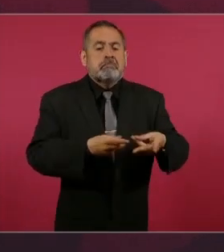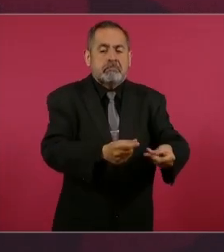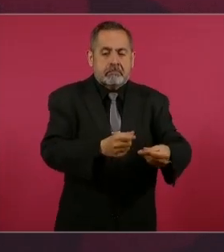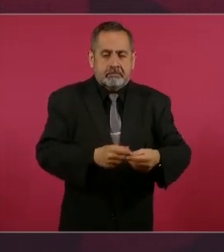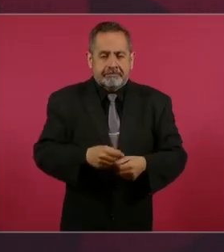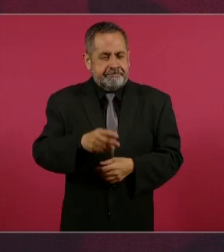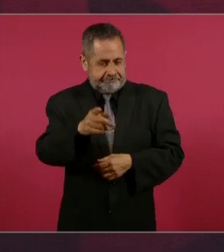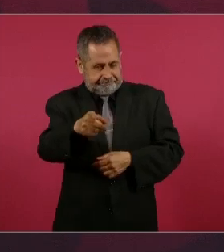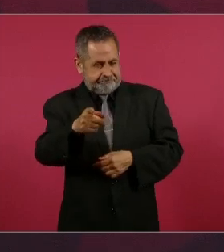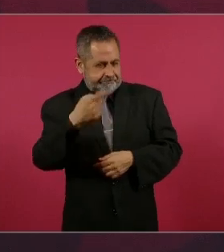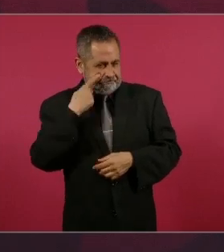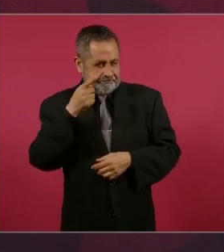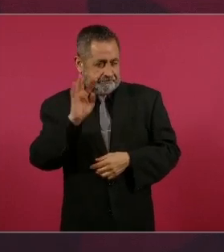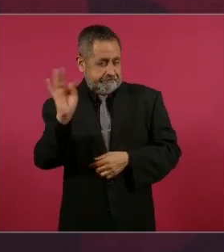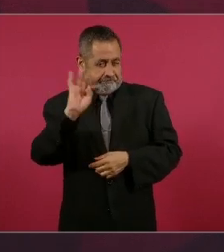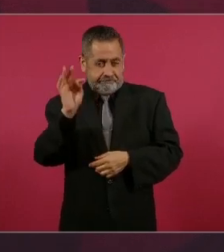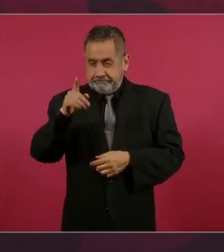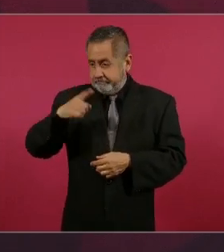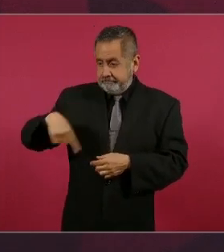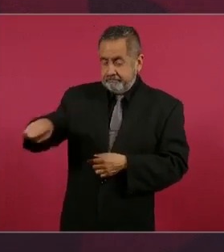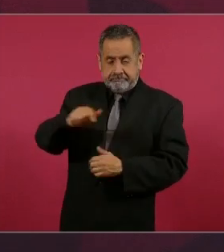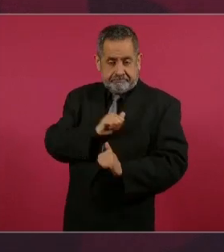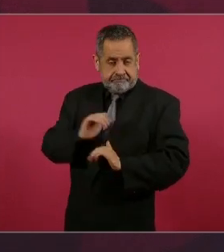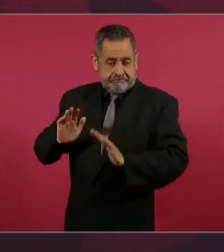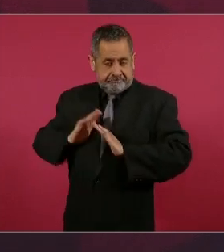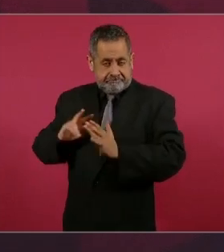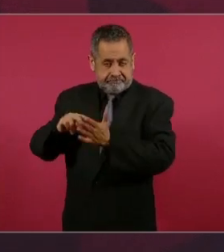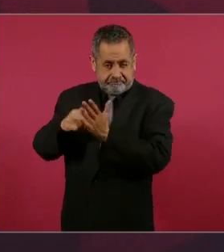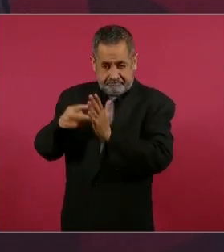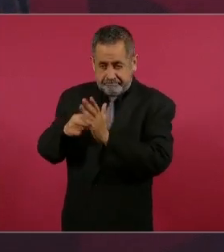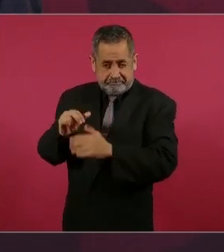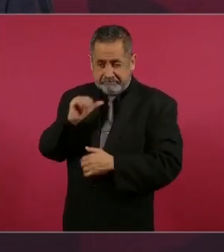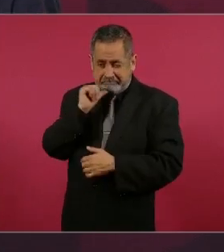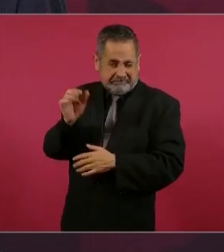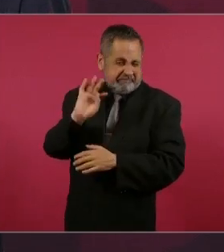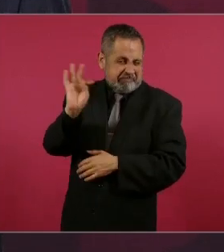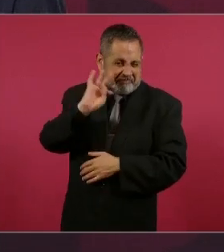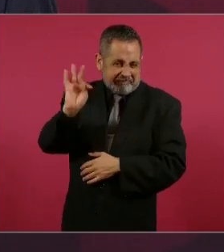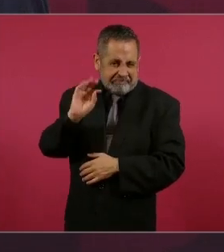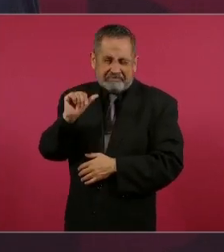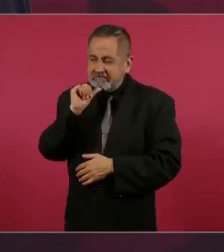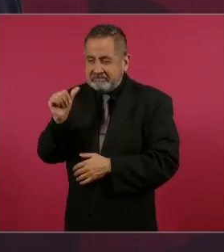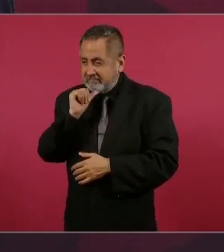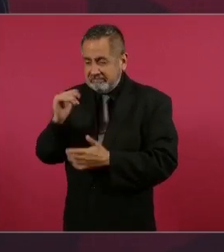hubiese contado con el apoyo de los ingenieros militares,